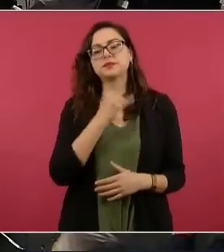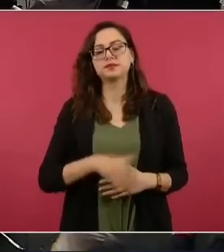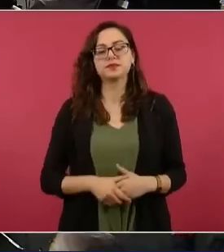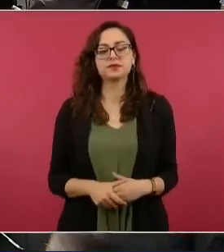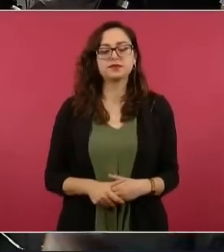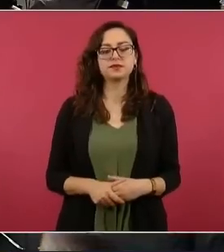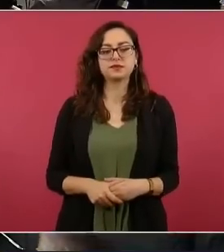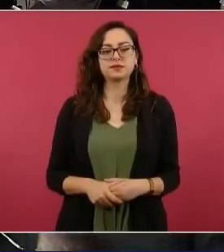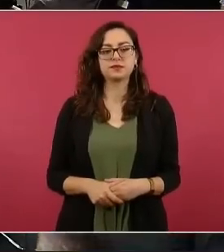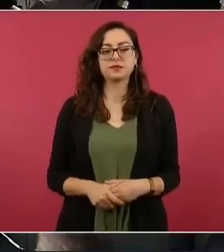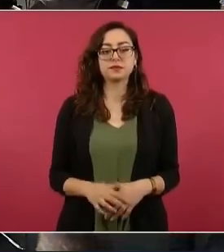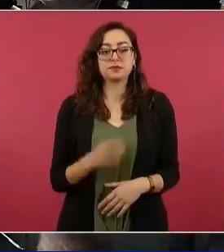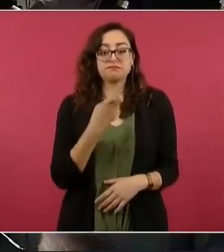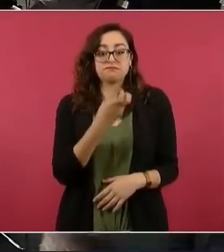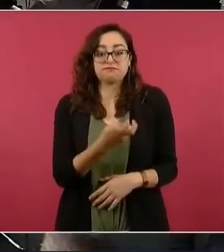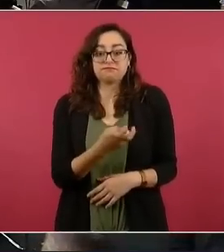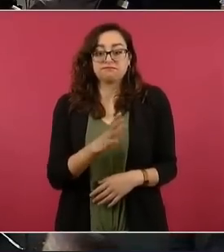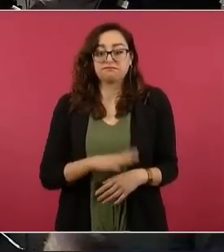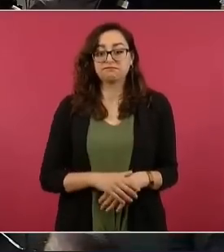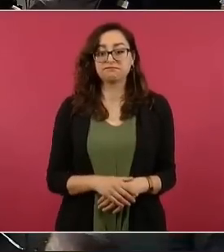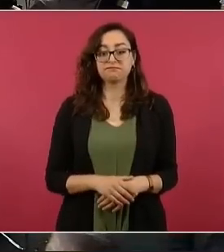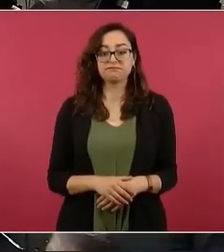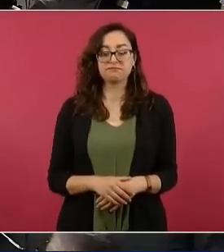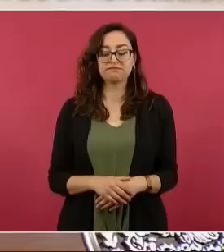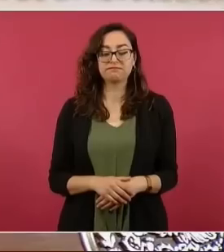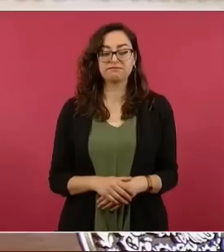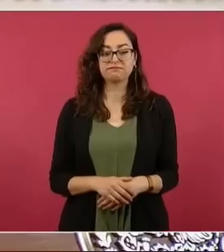Entonces, eso es, pero